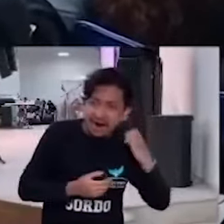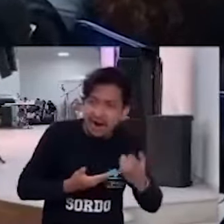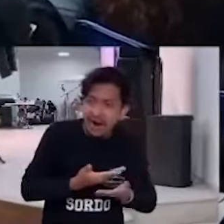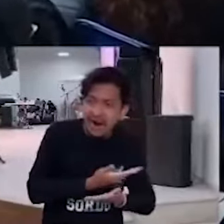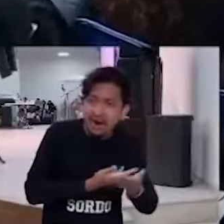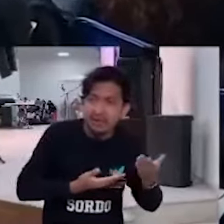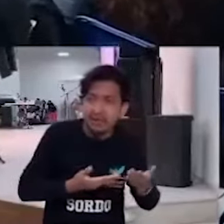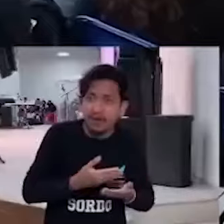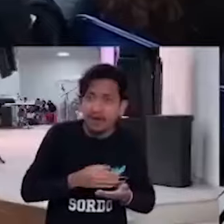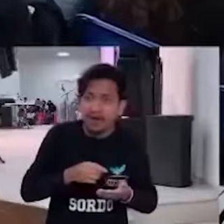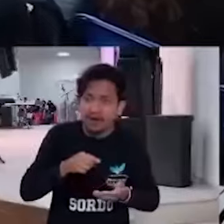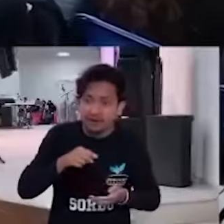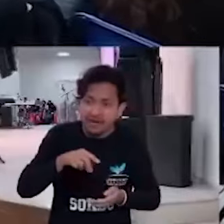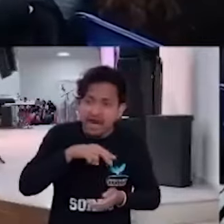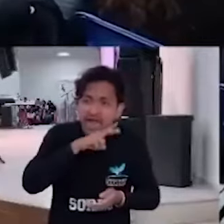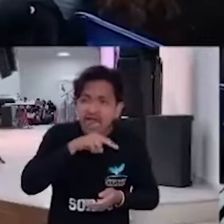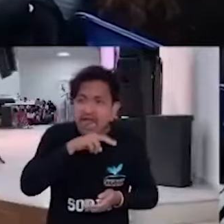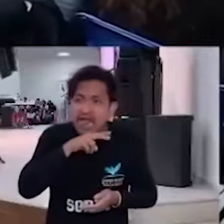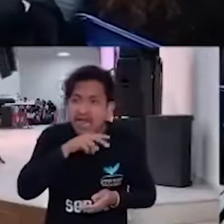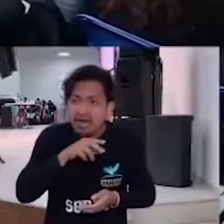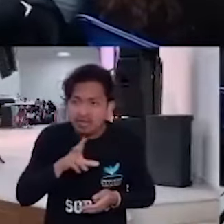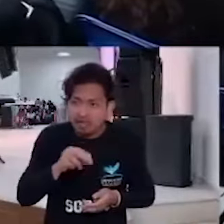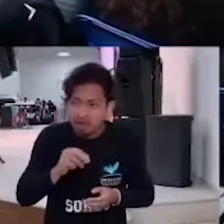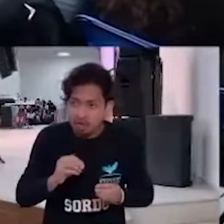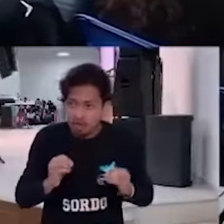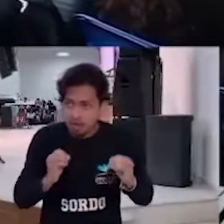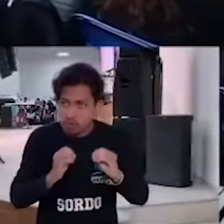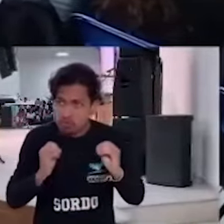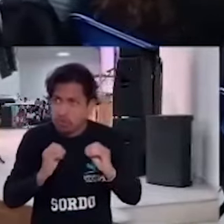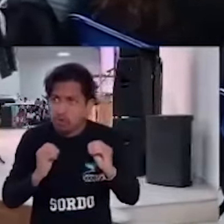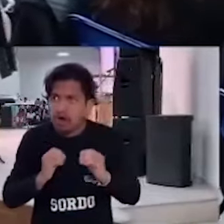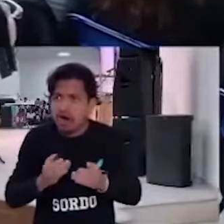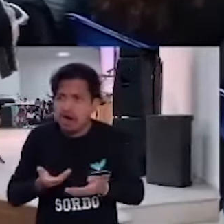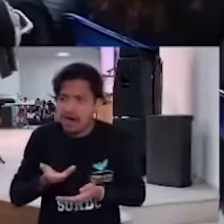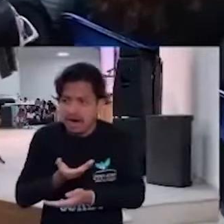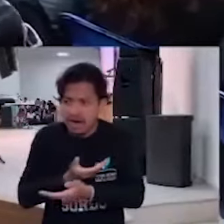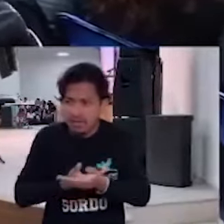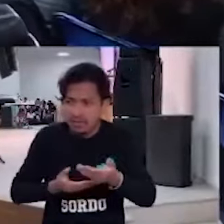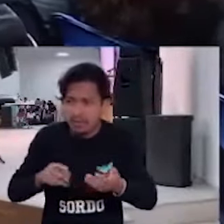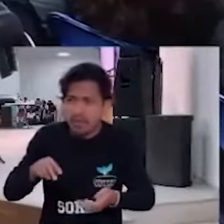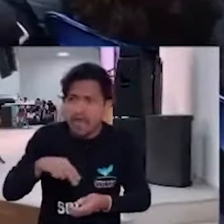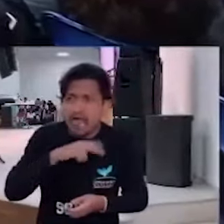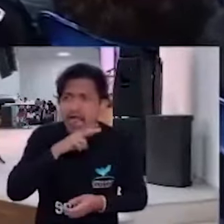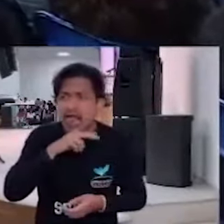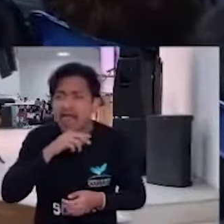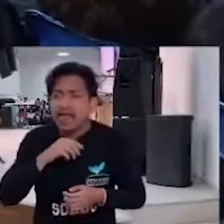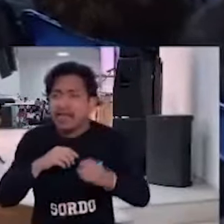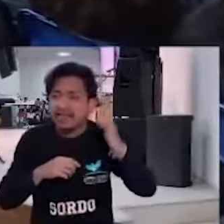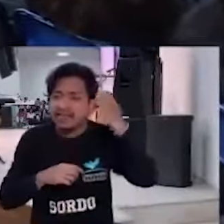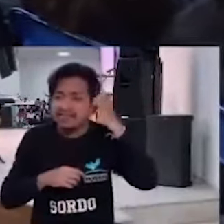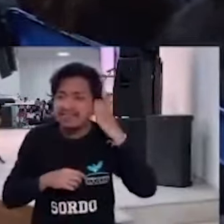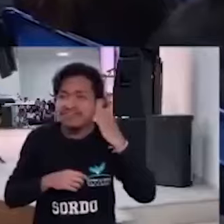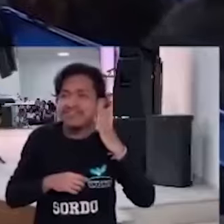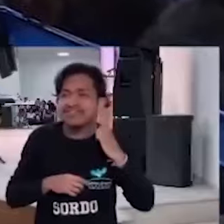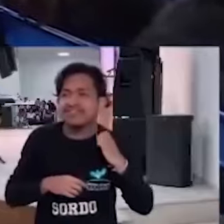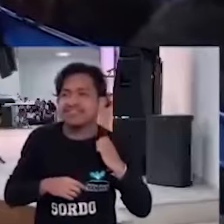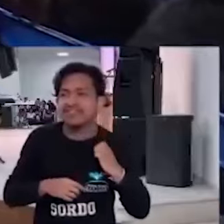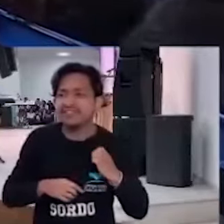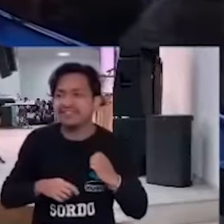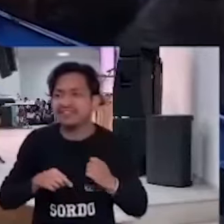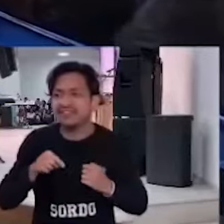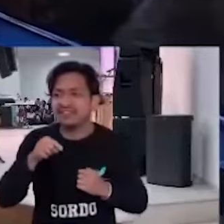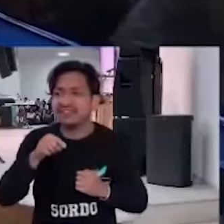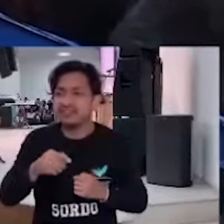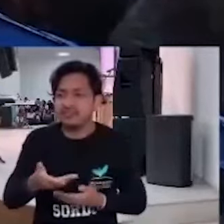dijo: no es así como tú dices. O sea, ella no discernió que el enemigo tenía su plan, porque el